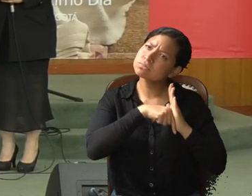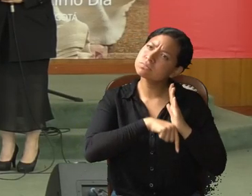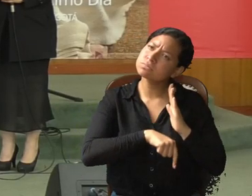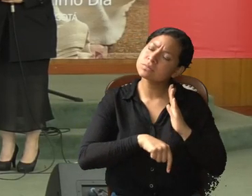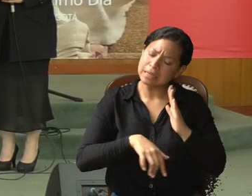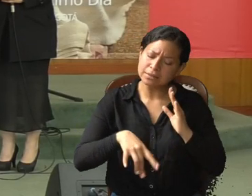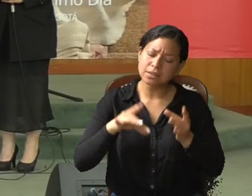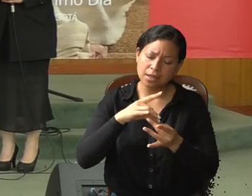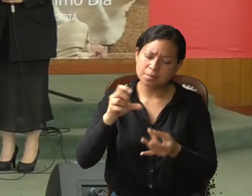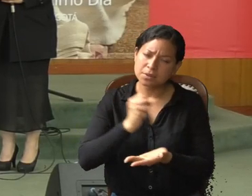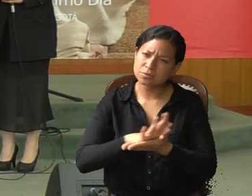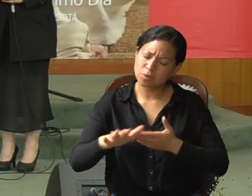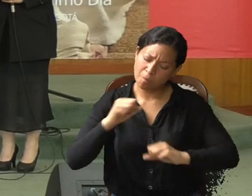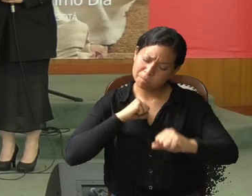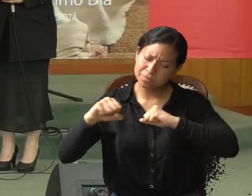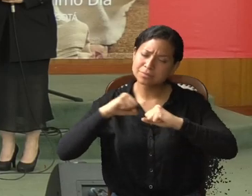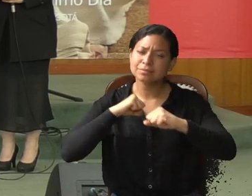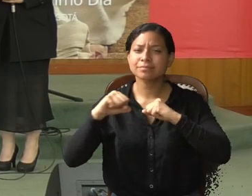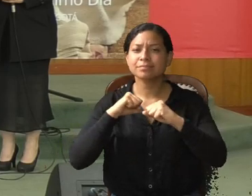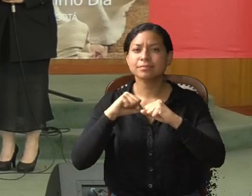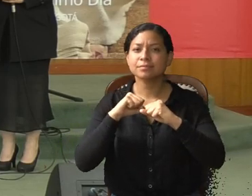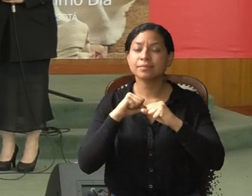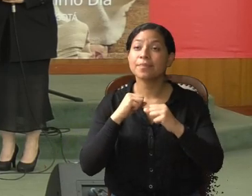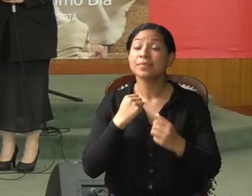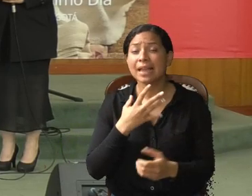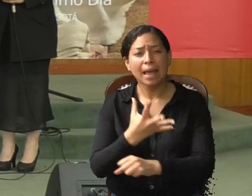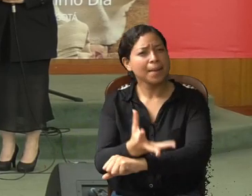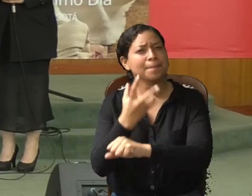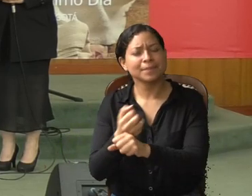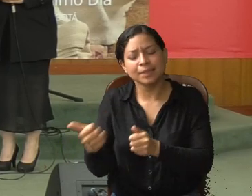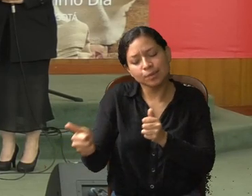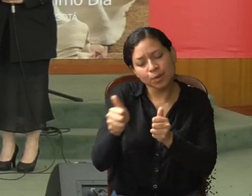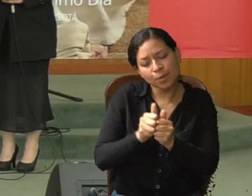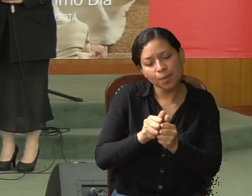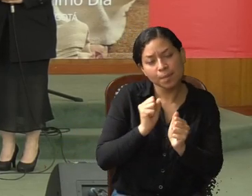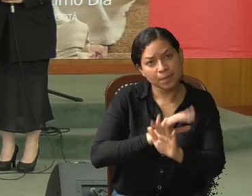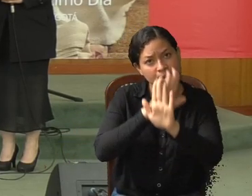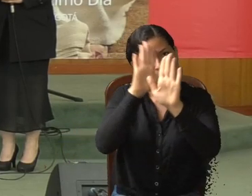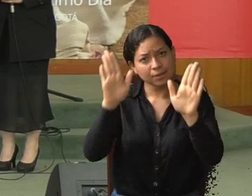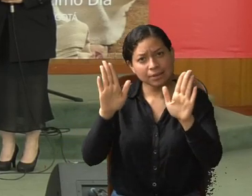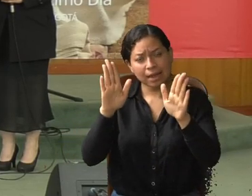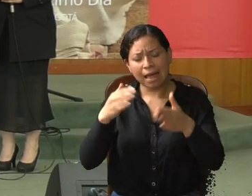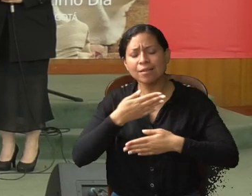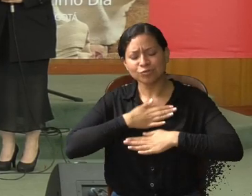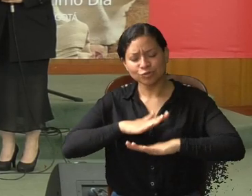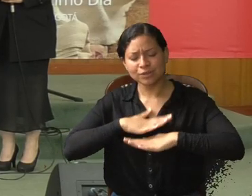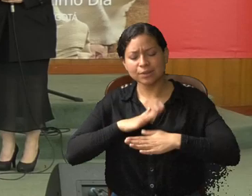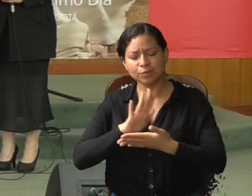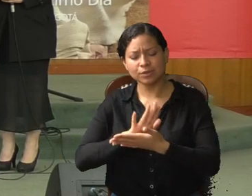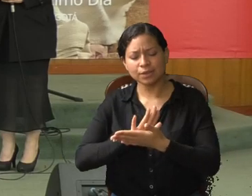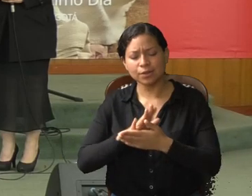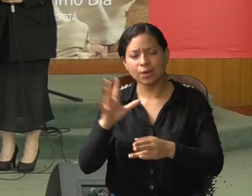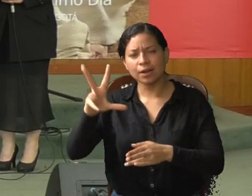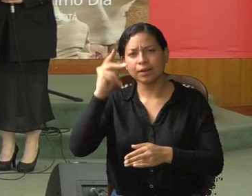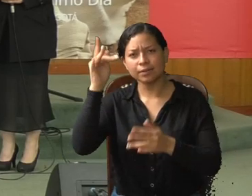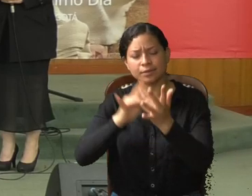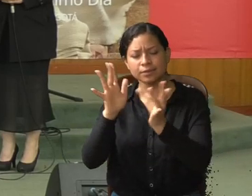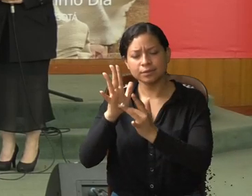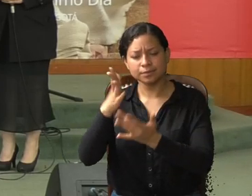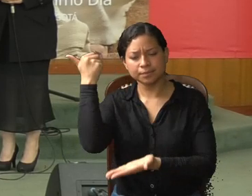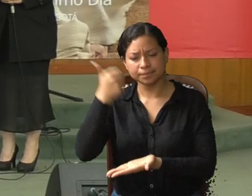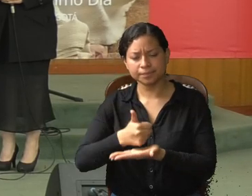actúa. Imploramos que nos acompañes en esta mañana y descansamos tranquilos en ti, en Cristo Jesús.